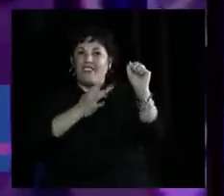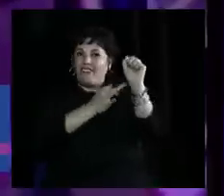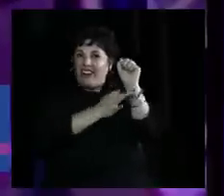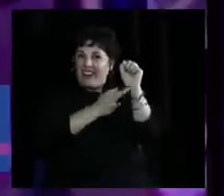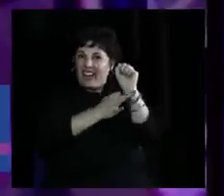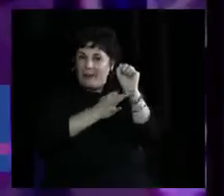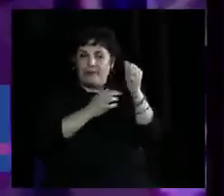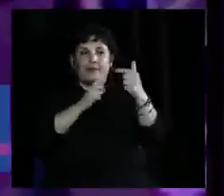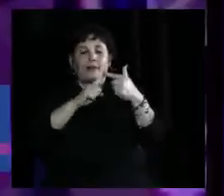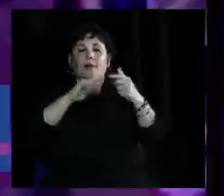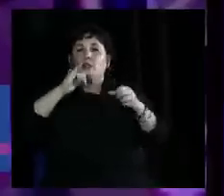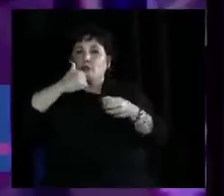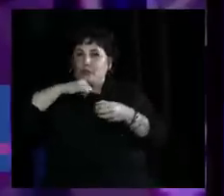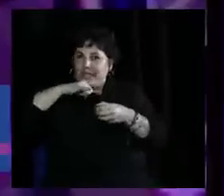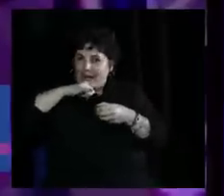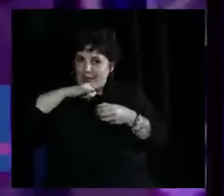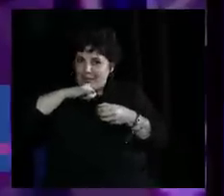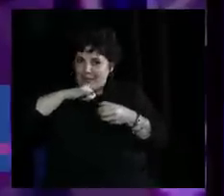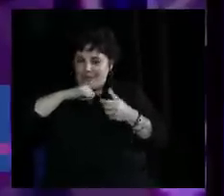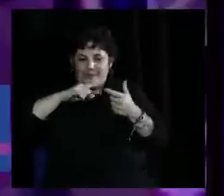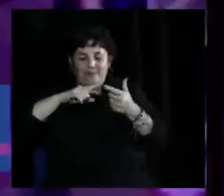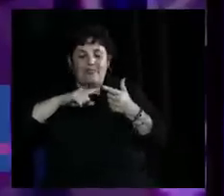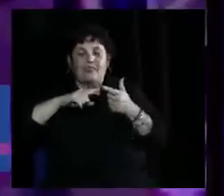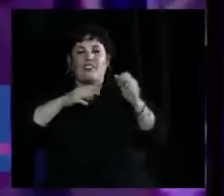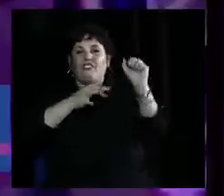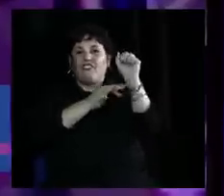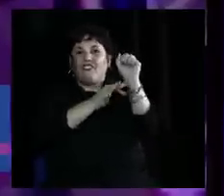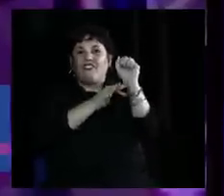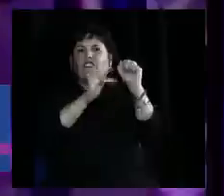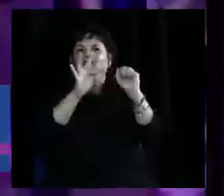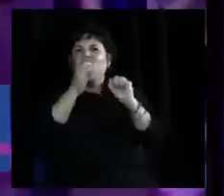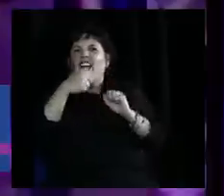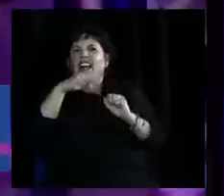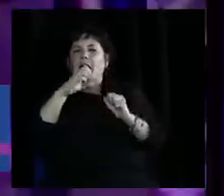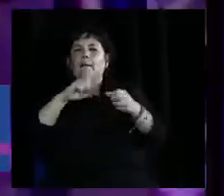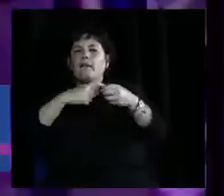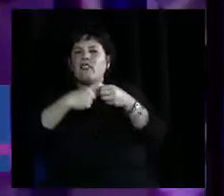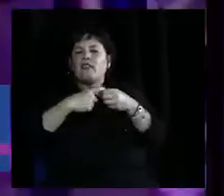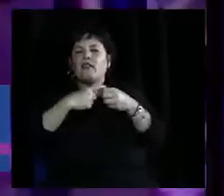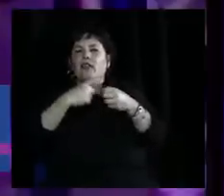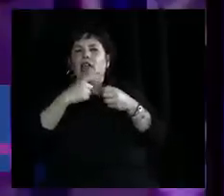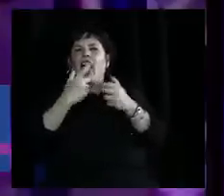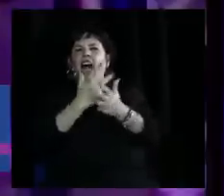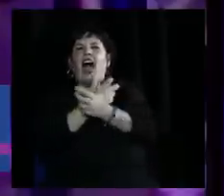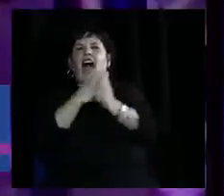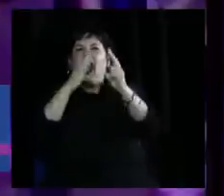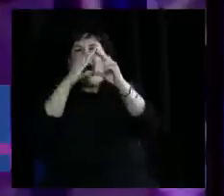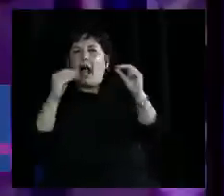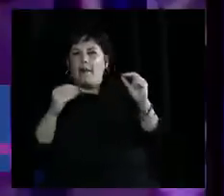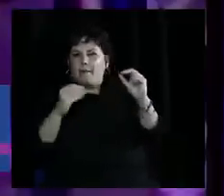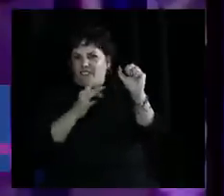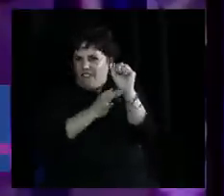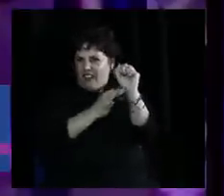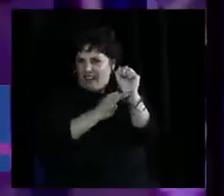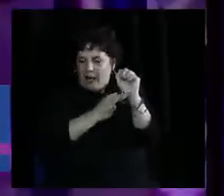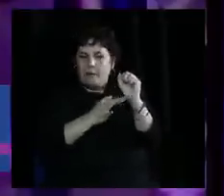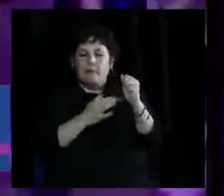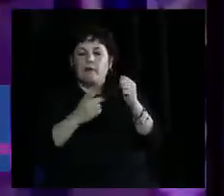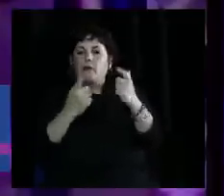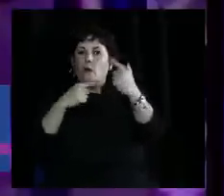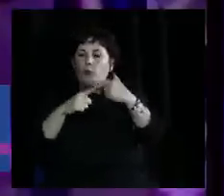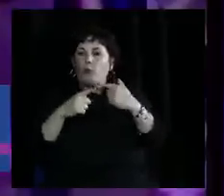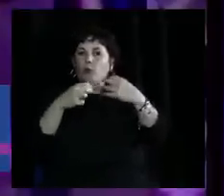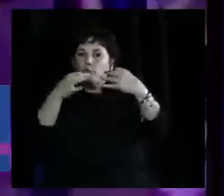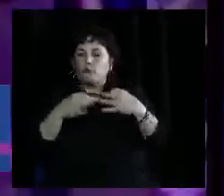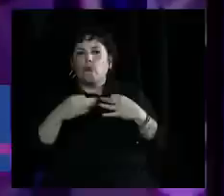al presidente de SUTEL. En el caso de FANCAP, con todo lo que se sabe de los avances